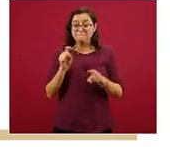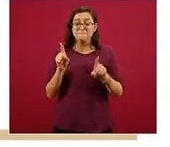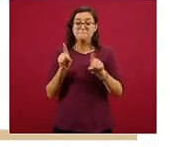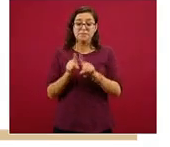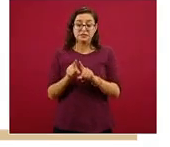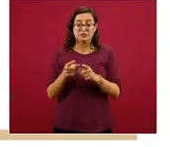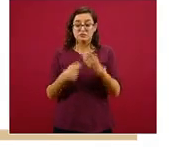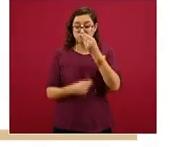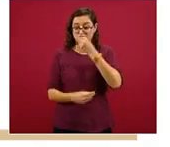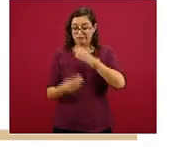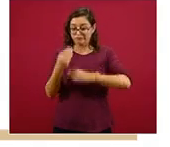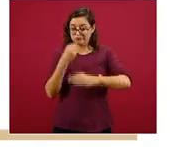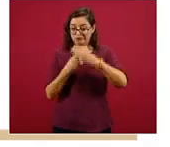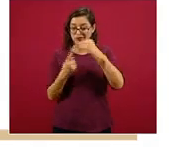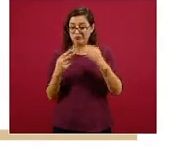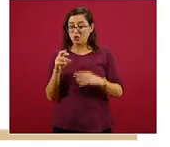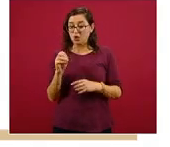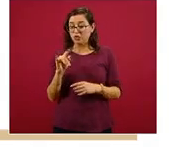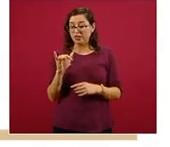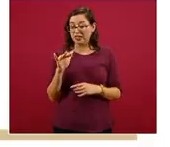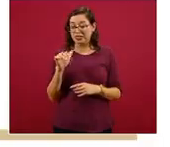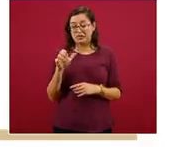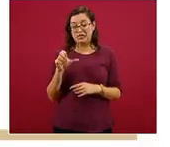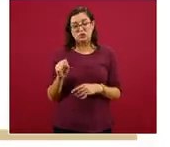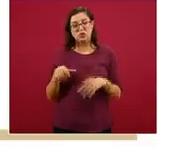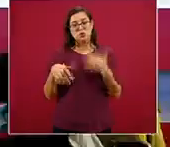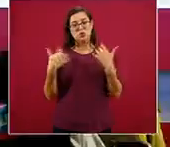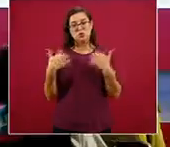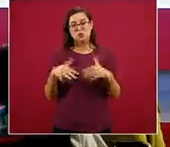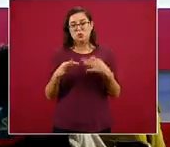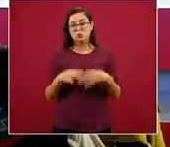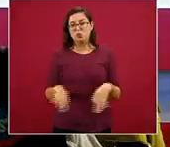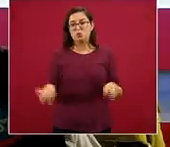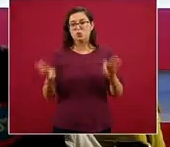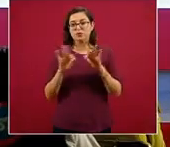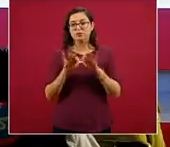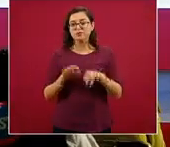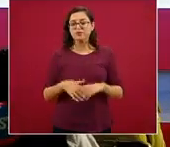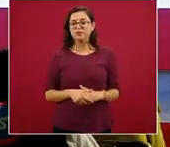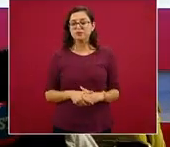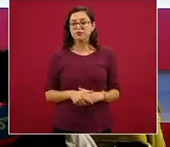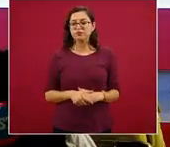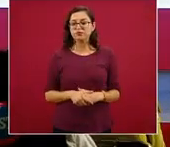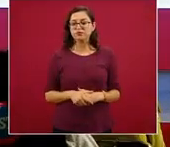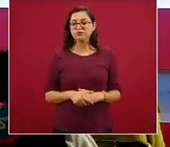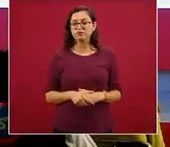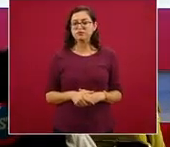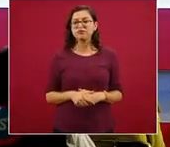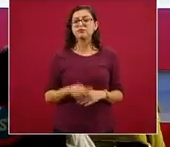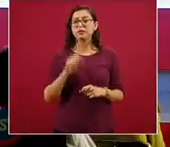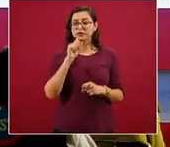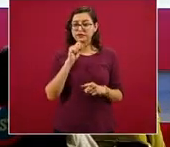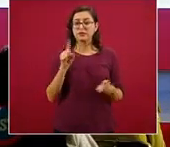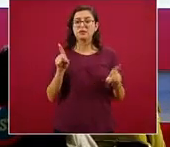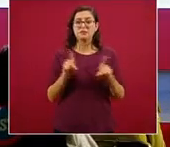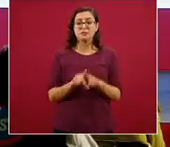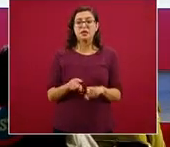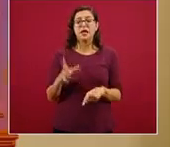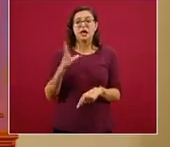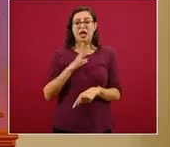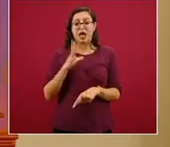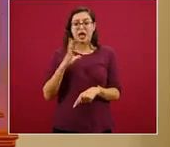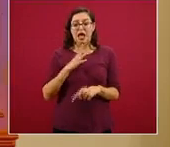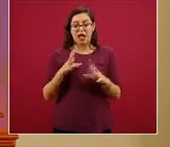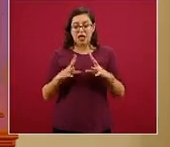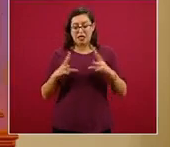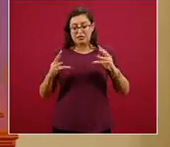proteínas muy importante para la población. Adelante. Tenemos la diversidad de calabazas en México,